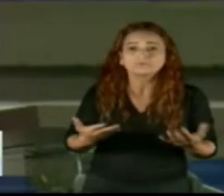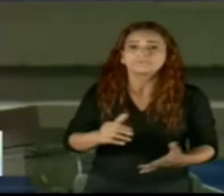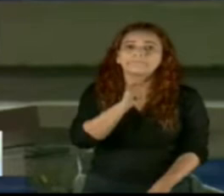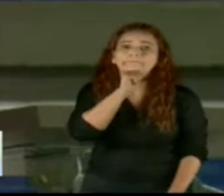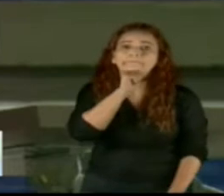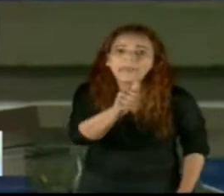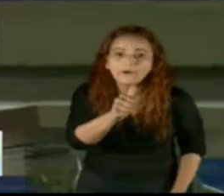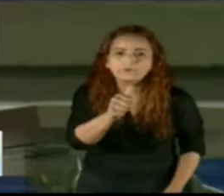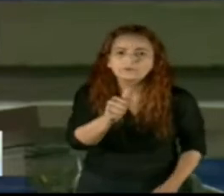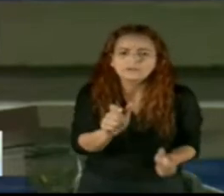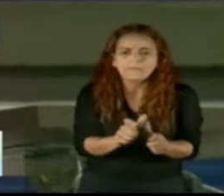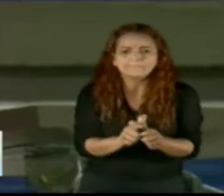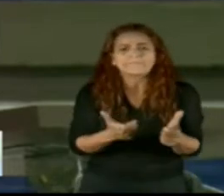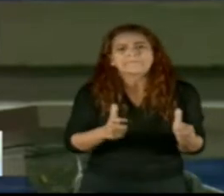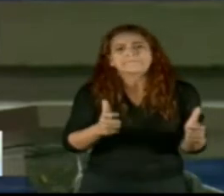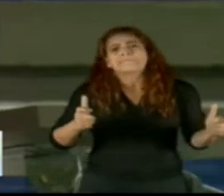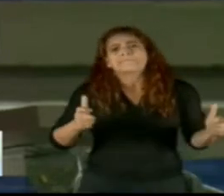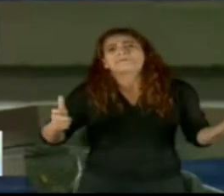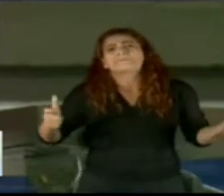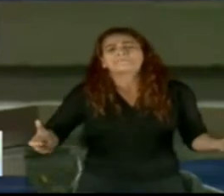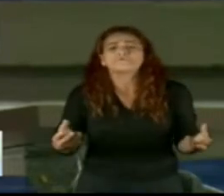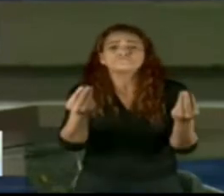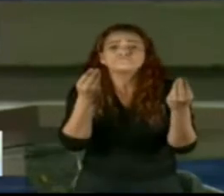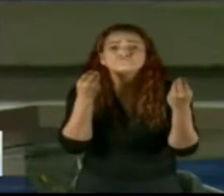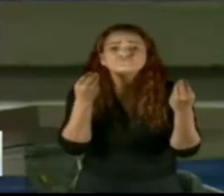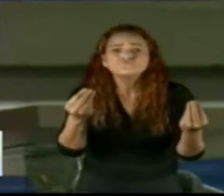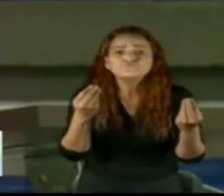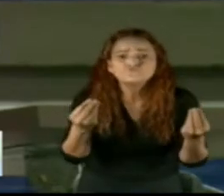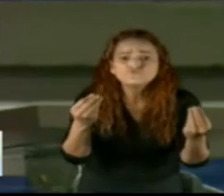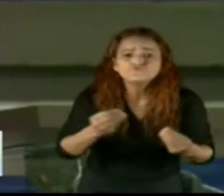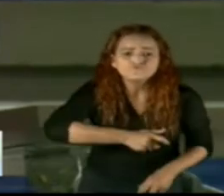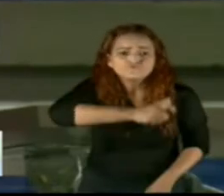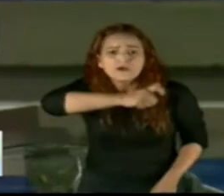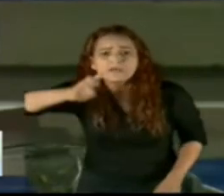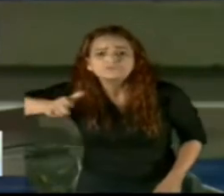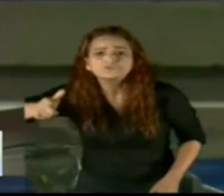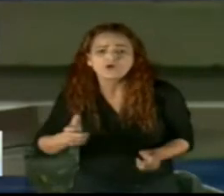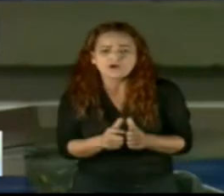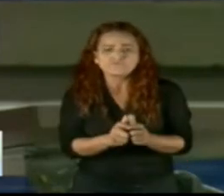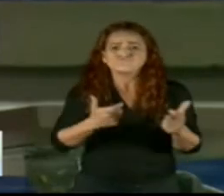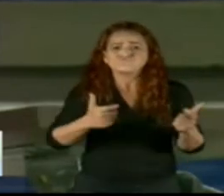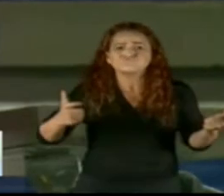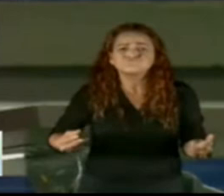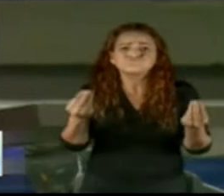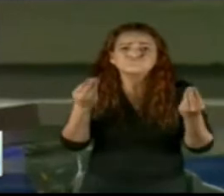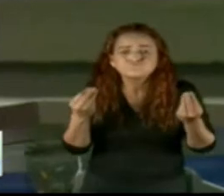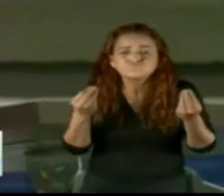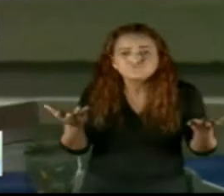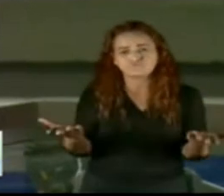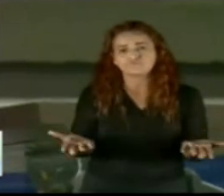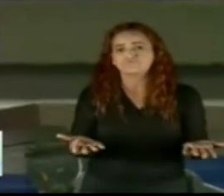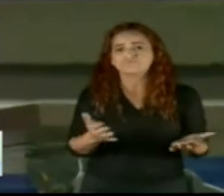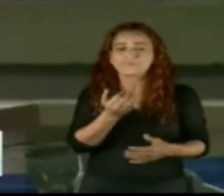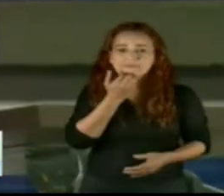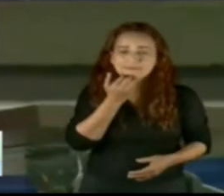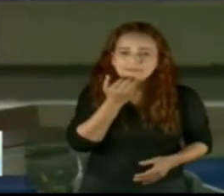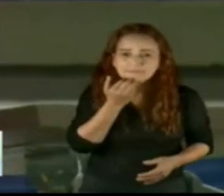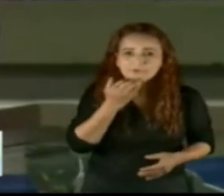un habitante más. ¿Qué se tiene previsto para todo eso? Grandes infraestructuras como el